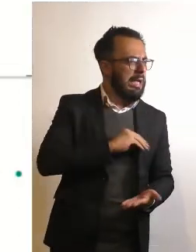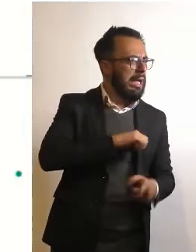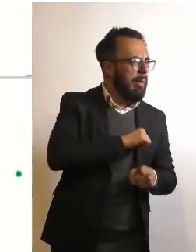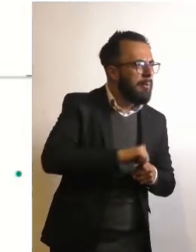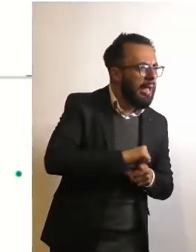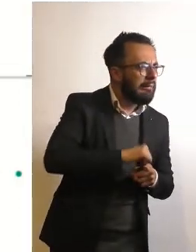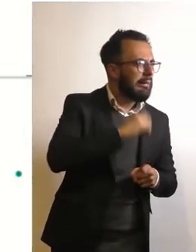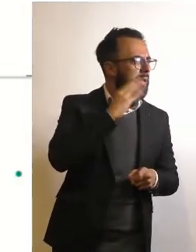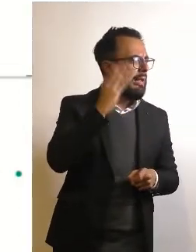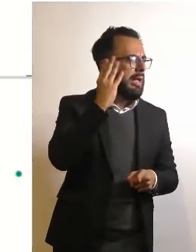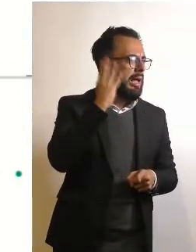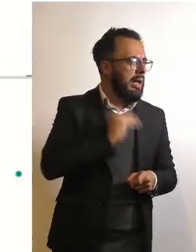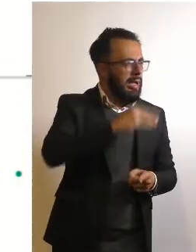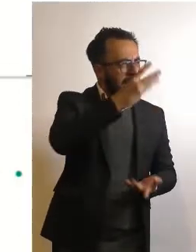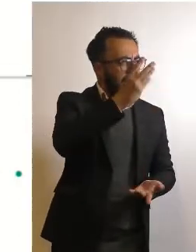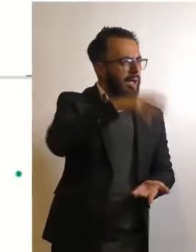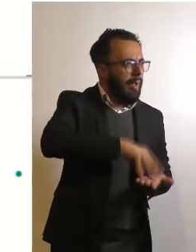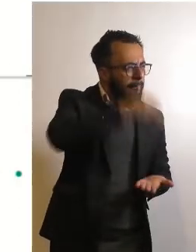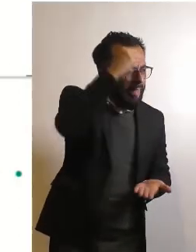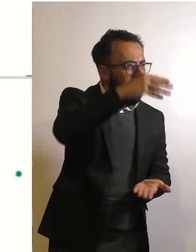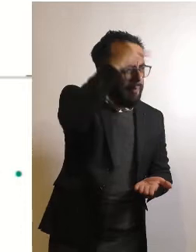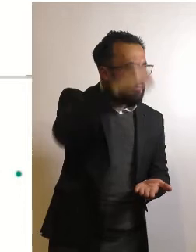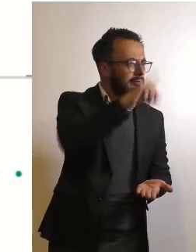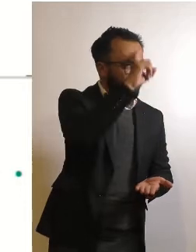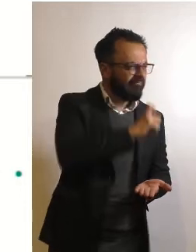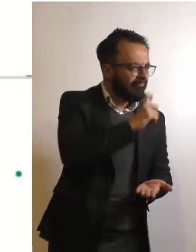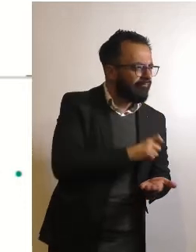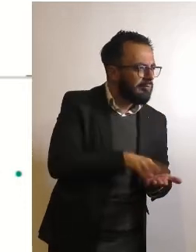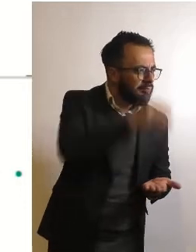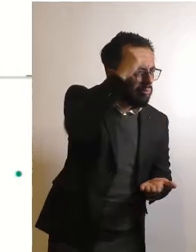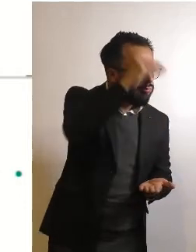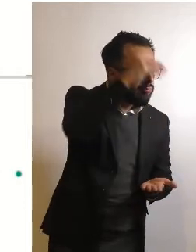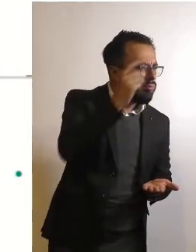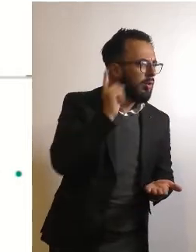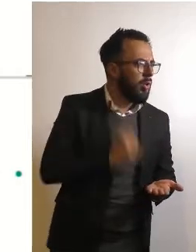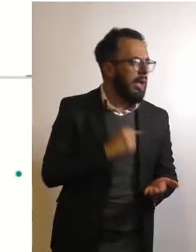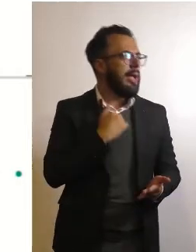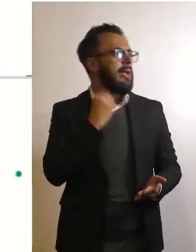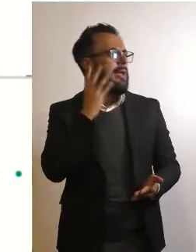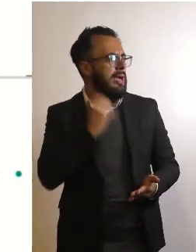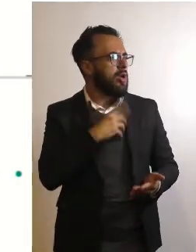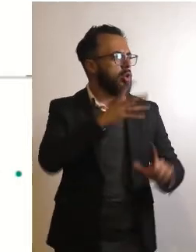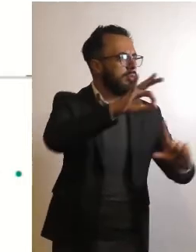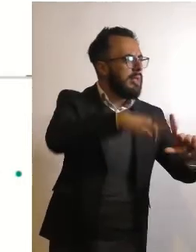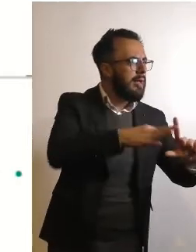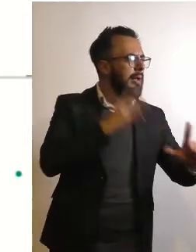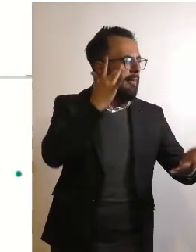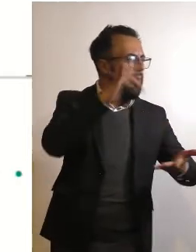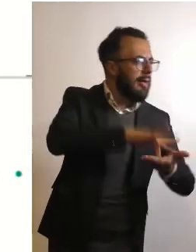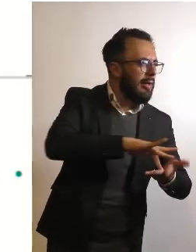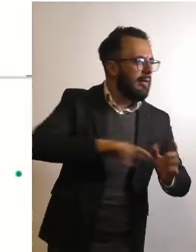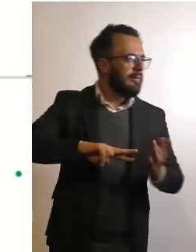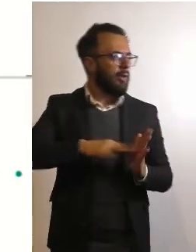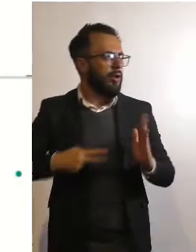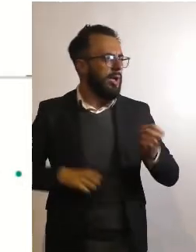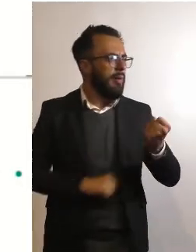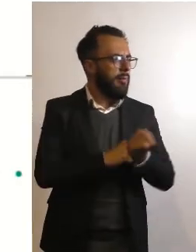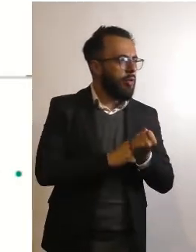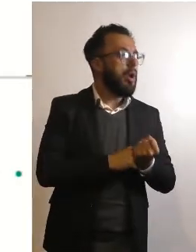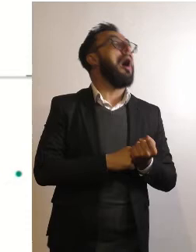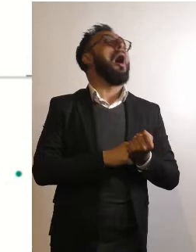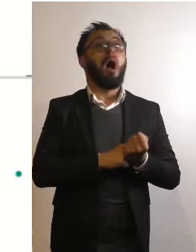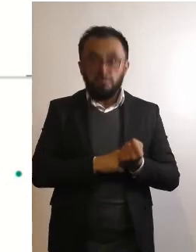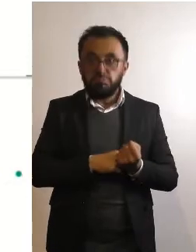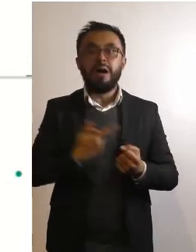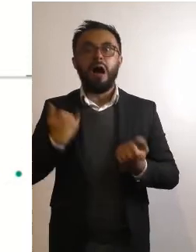de tecnología, pues de presencialidad mediada por tecnologías, continúen desarrollándose, al igual que